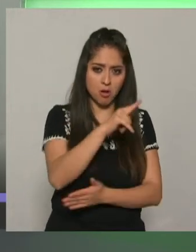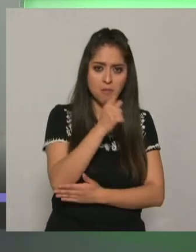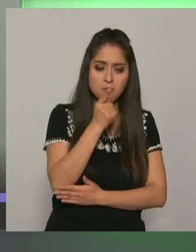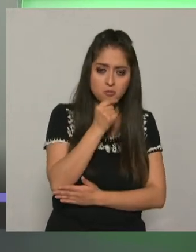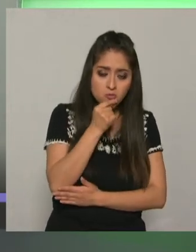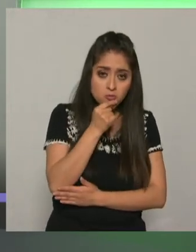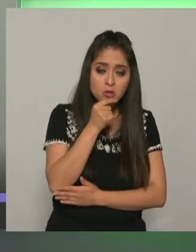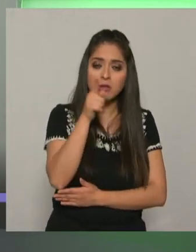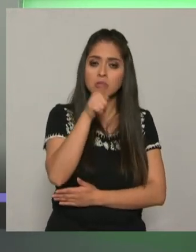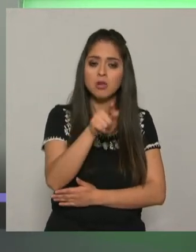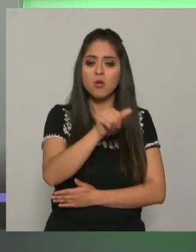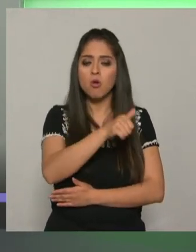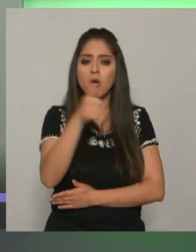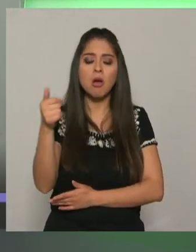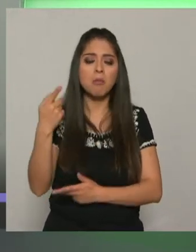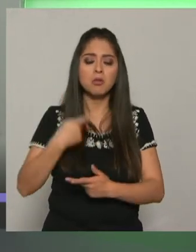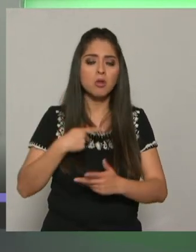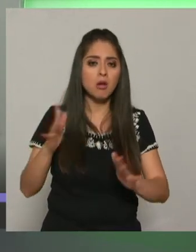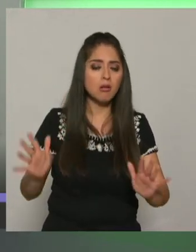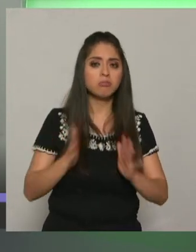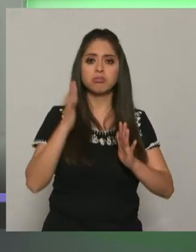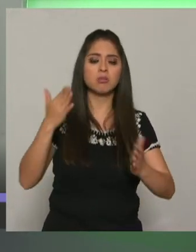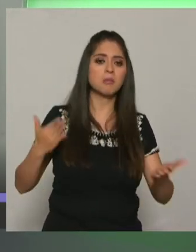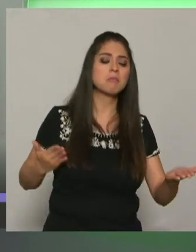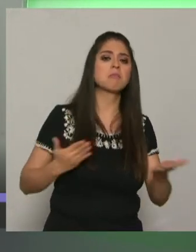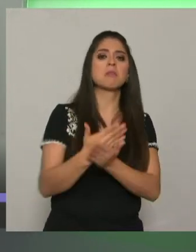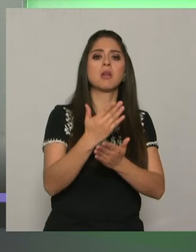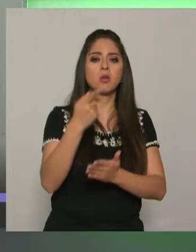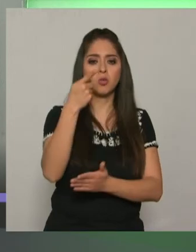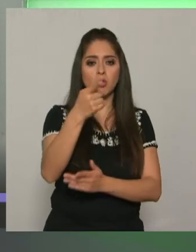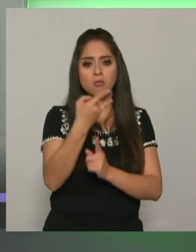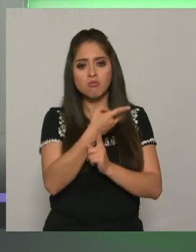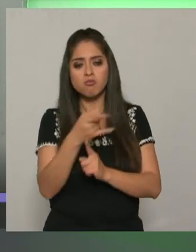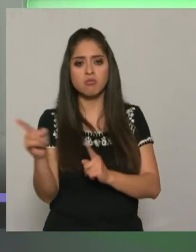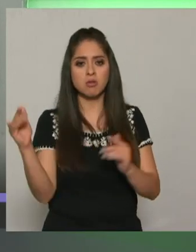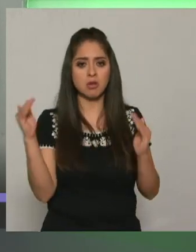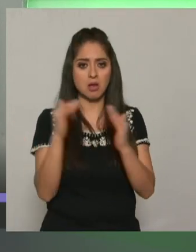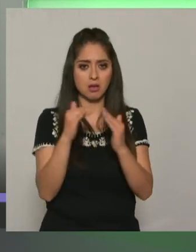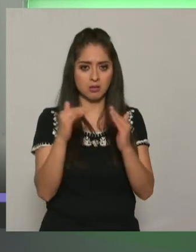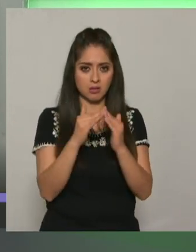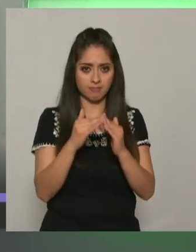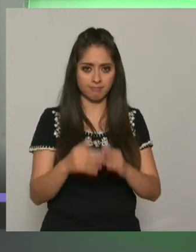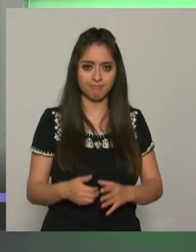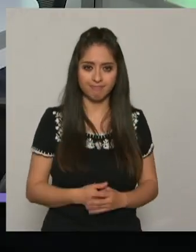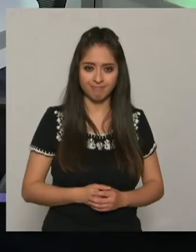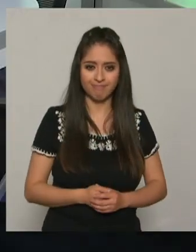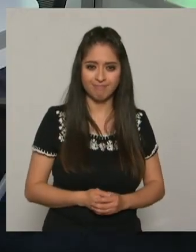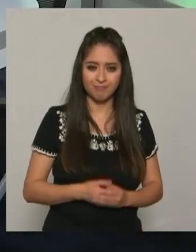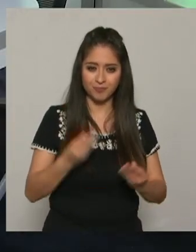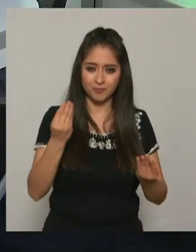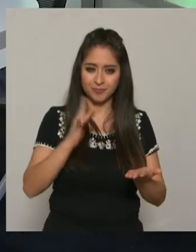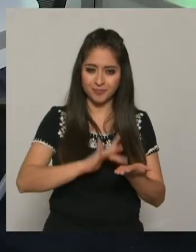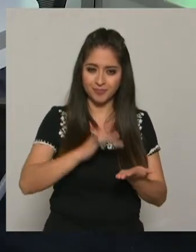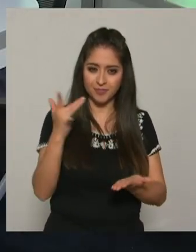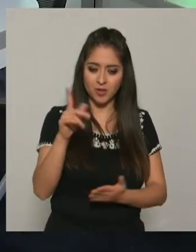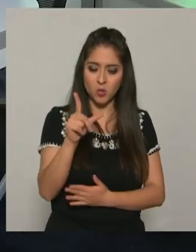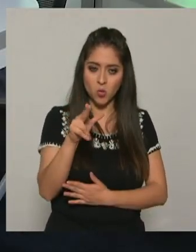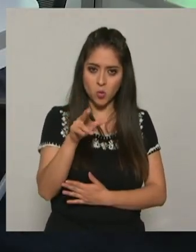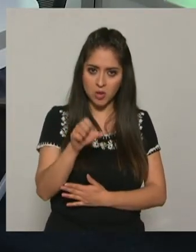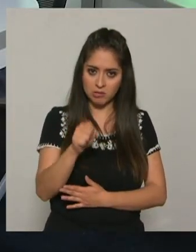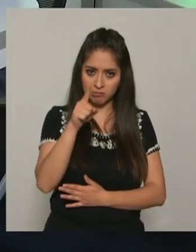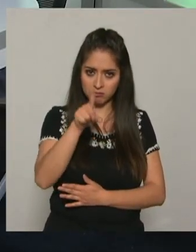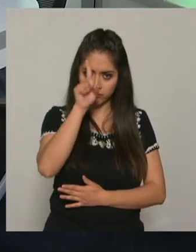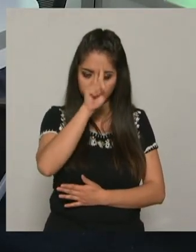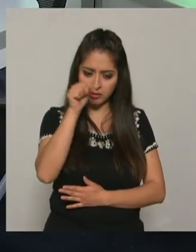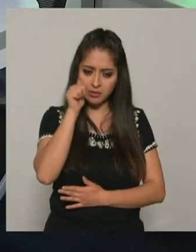de esa manera que nadie te sorprenda queriendo que tú abras la puerta de tu casa. Pues muchísimas gracias, Luis, con tus recomendaciones. Como